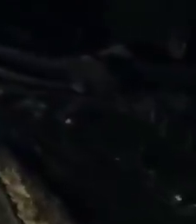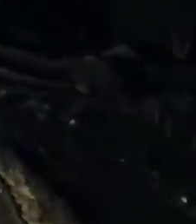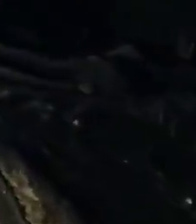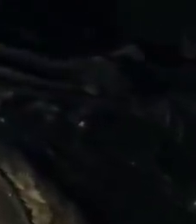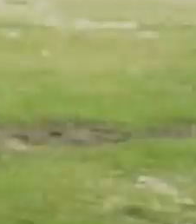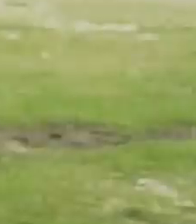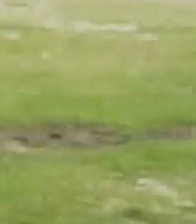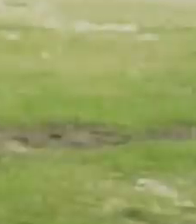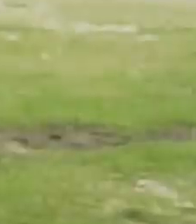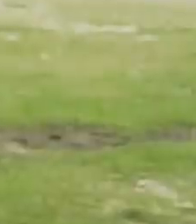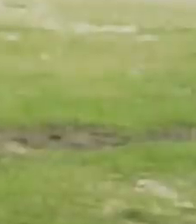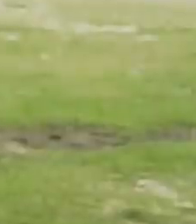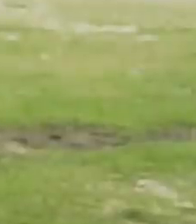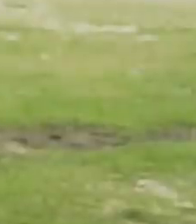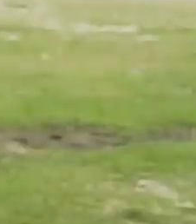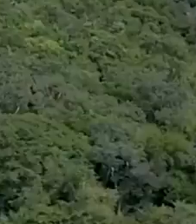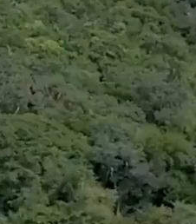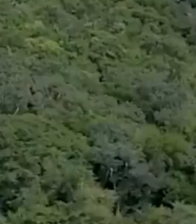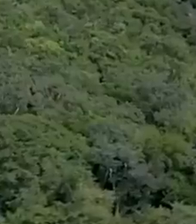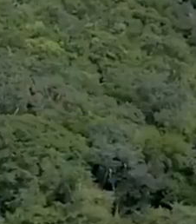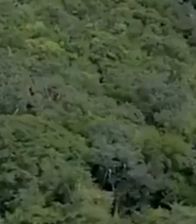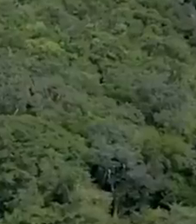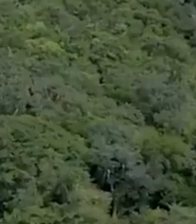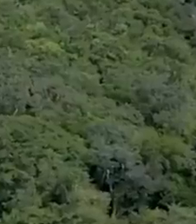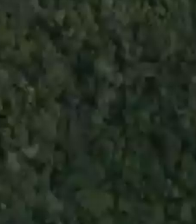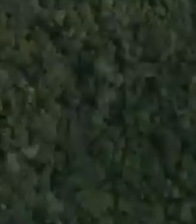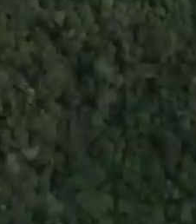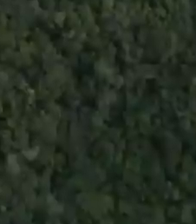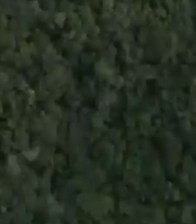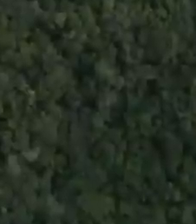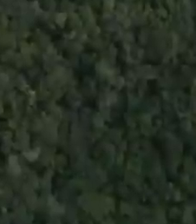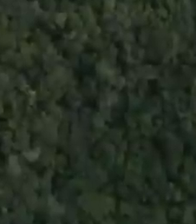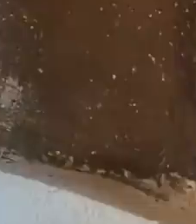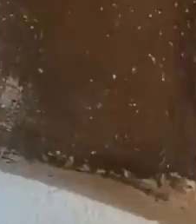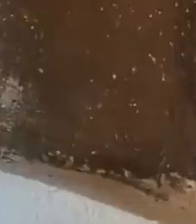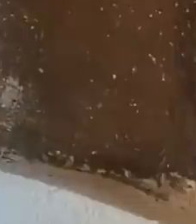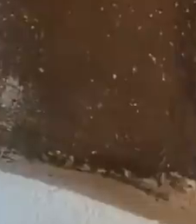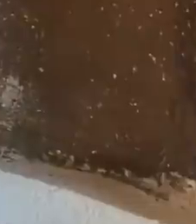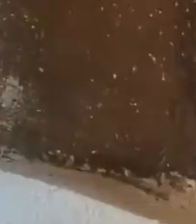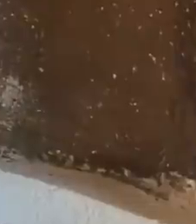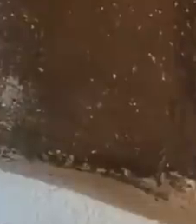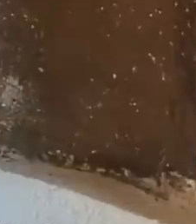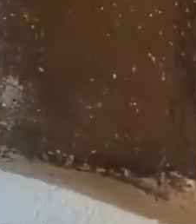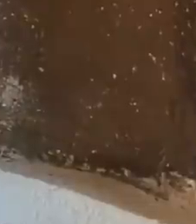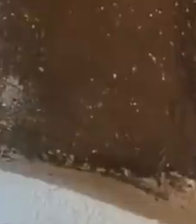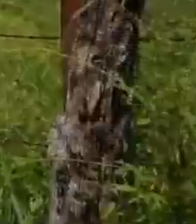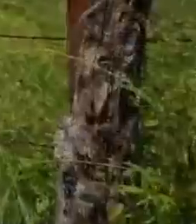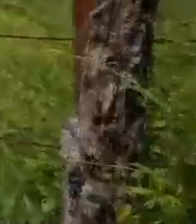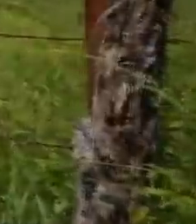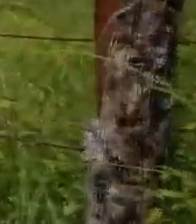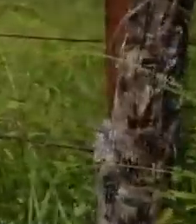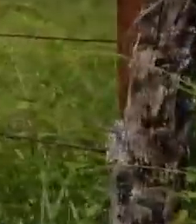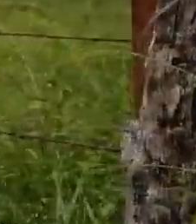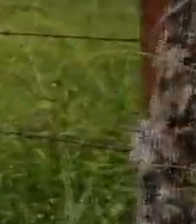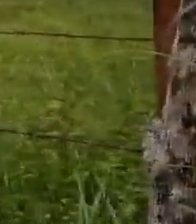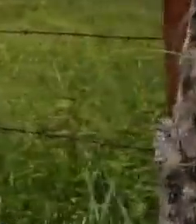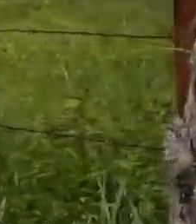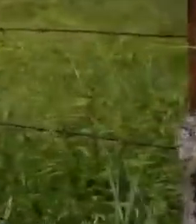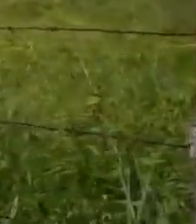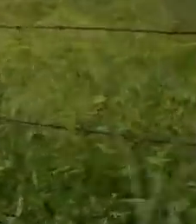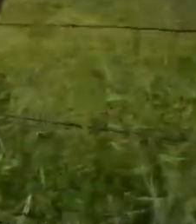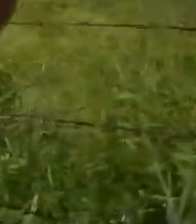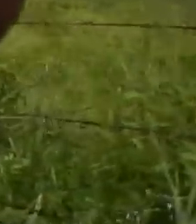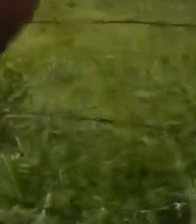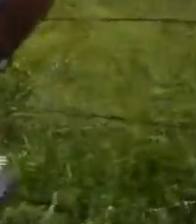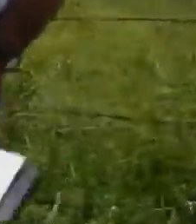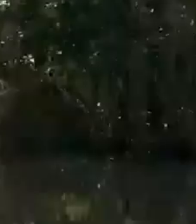cuatro ejes fundamentales: social, cultural, ambiental y económico. Los siguientes son los proyectos más destacados